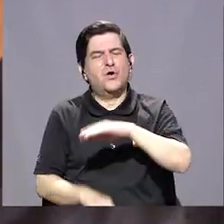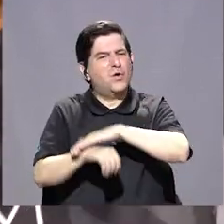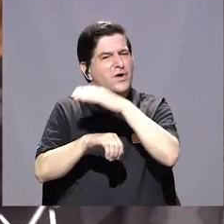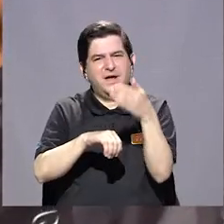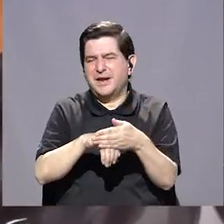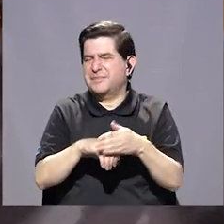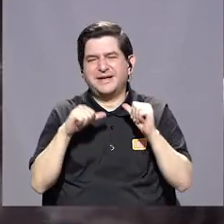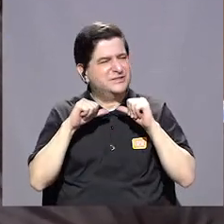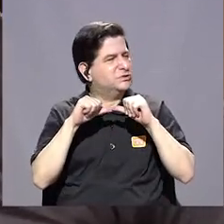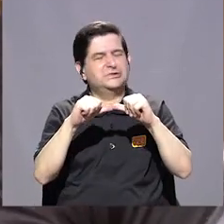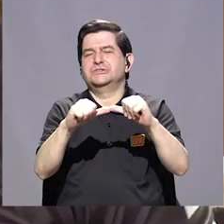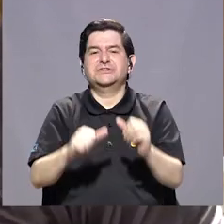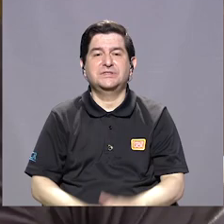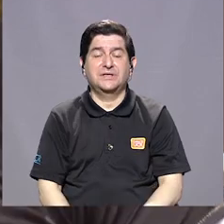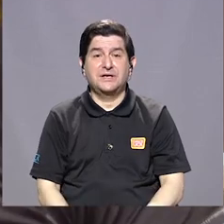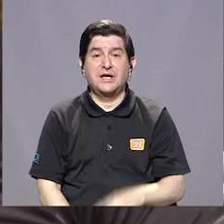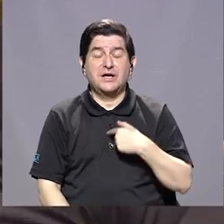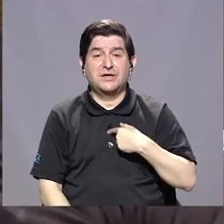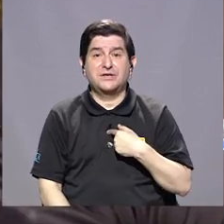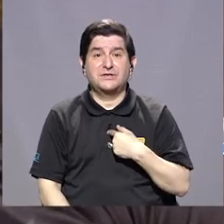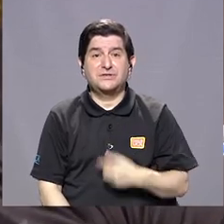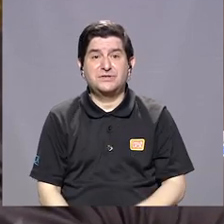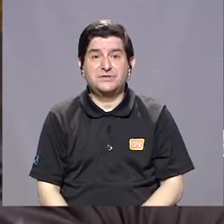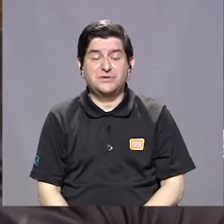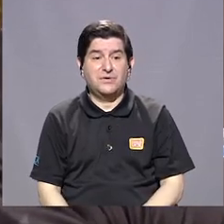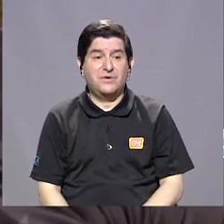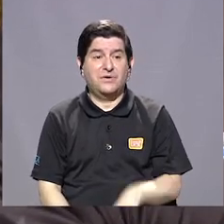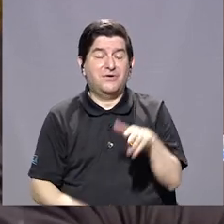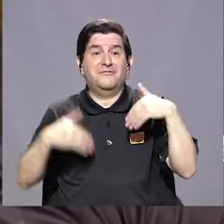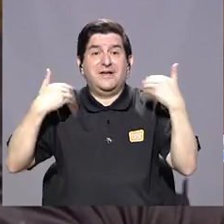yo casi me pegan en el hospital.